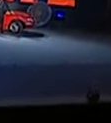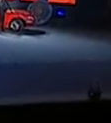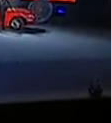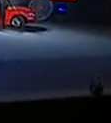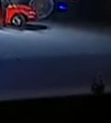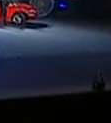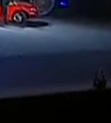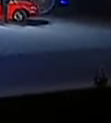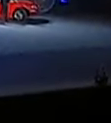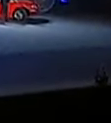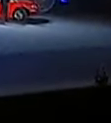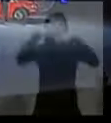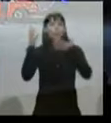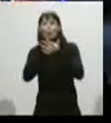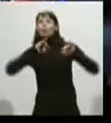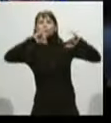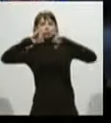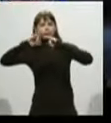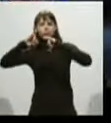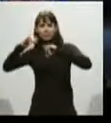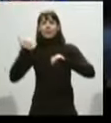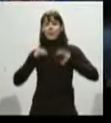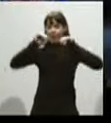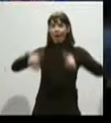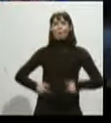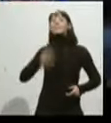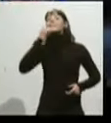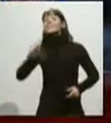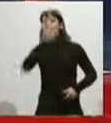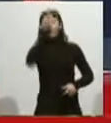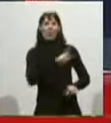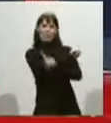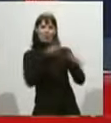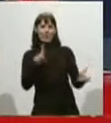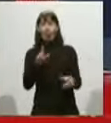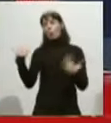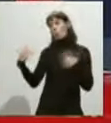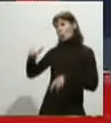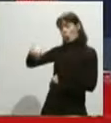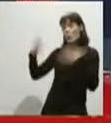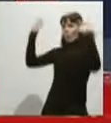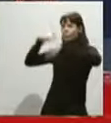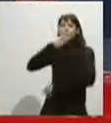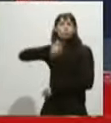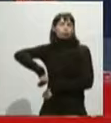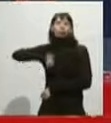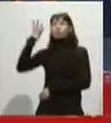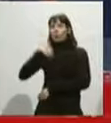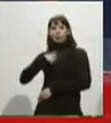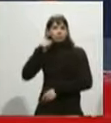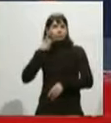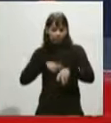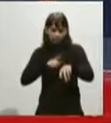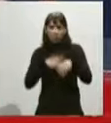está todo tremendamente divertido y ha vuelto prohibida. Una noche maravillosa, la verdad es que se me está pasando todo de una forma